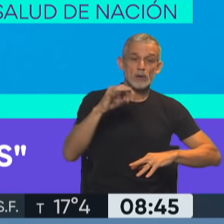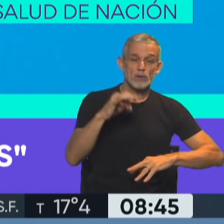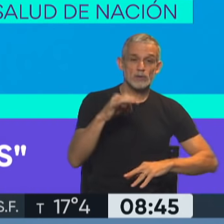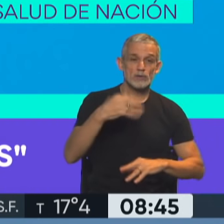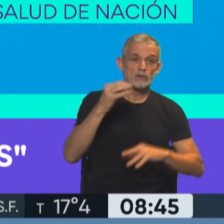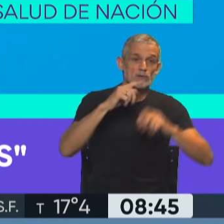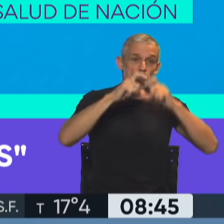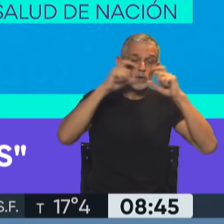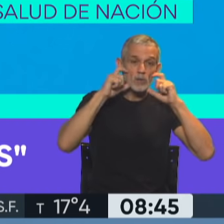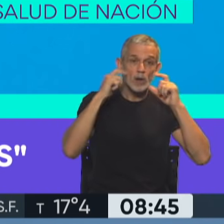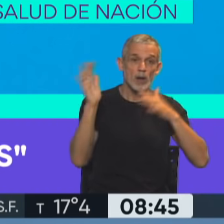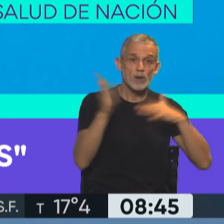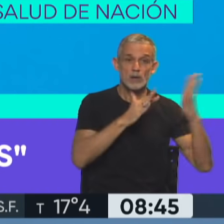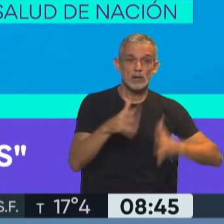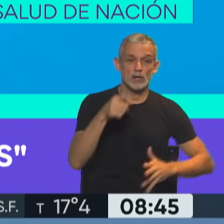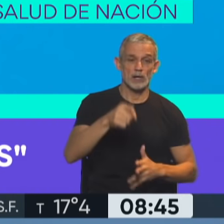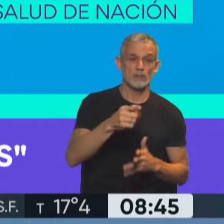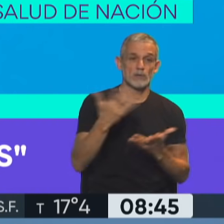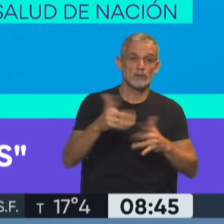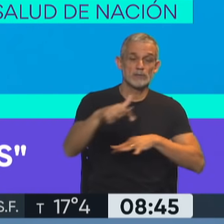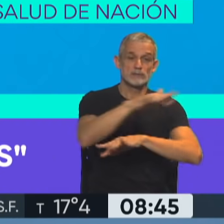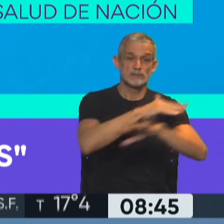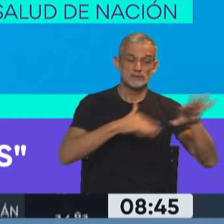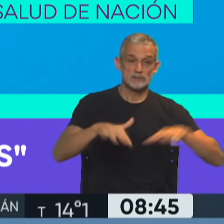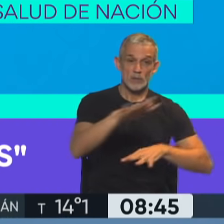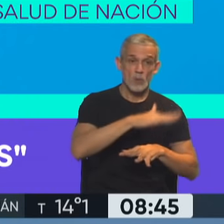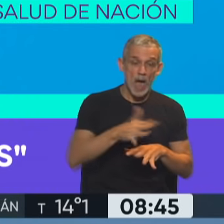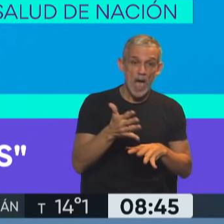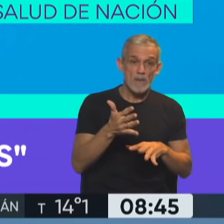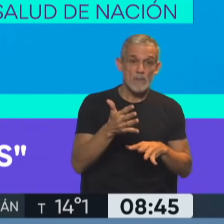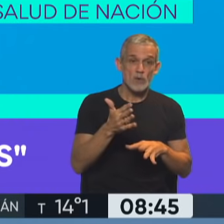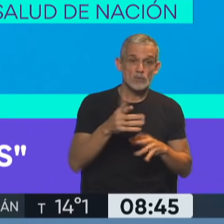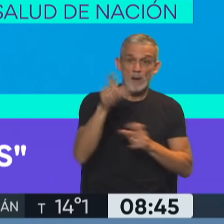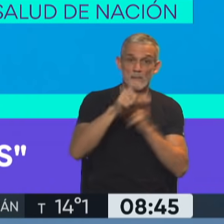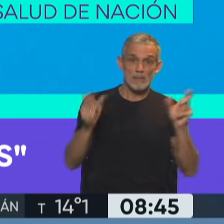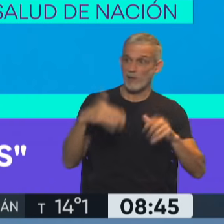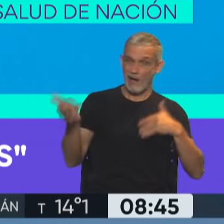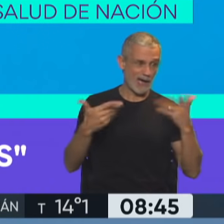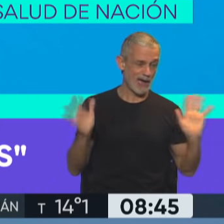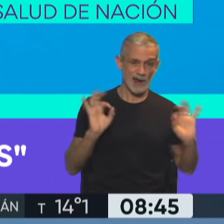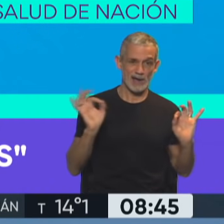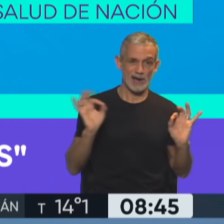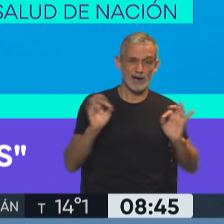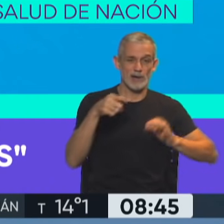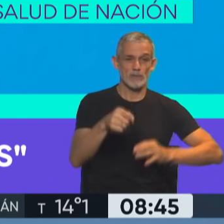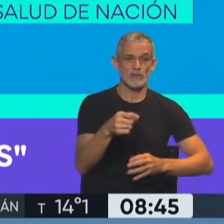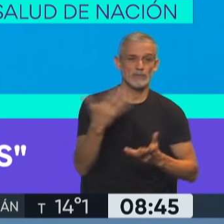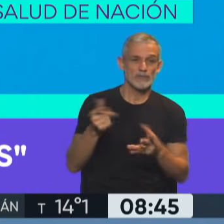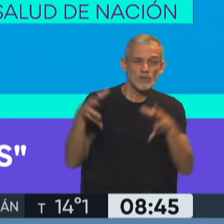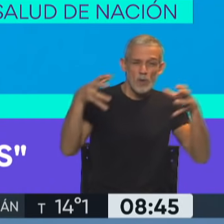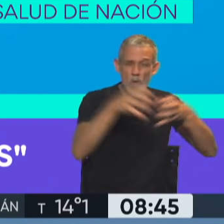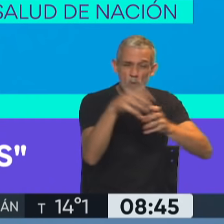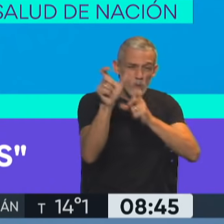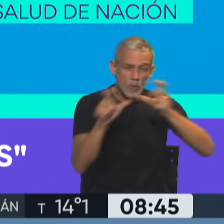de tapaboca al aire libre, circulando y sin personas alrededor, sin contar con aglomerados